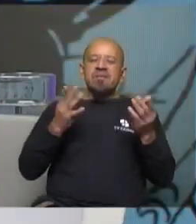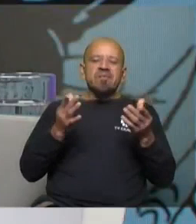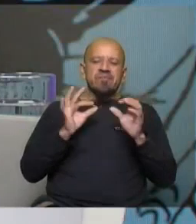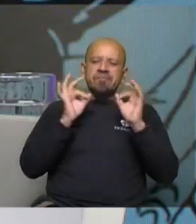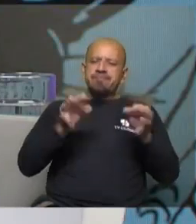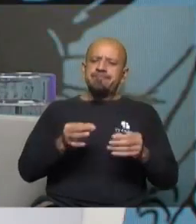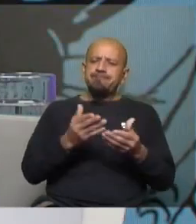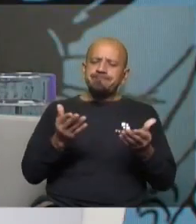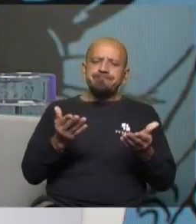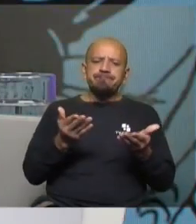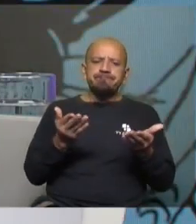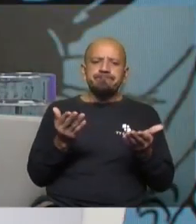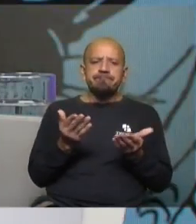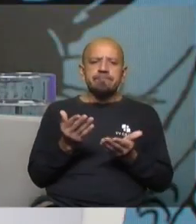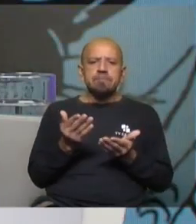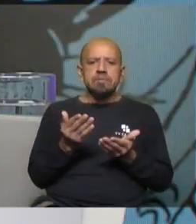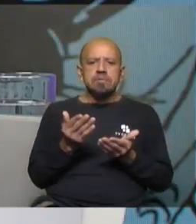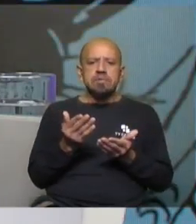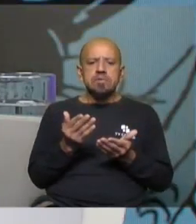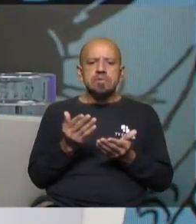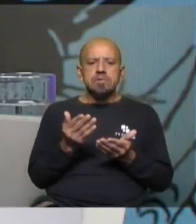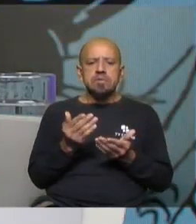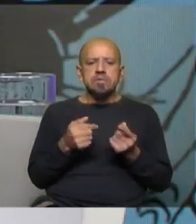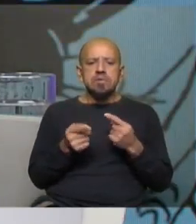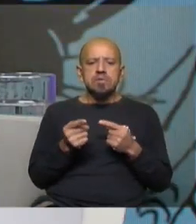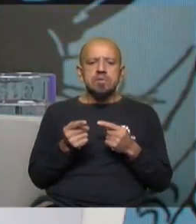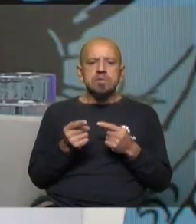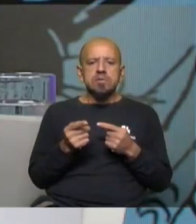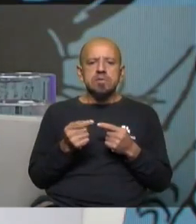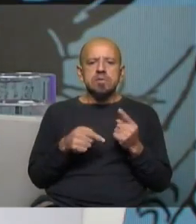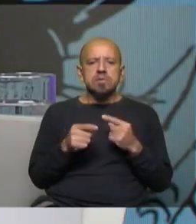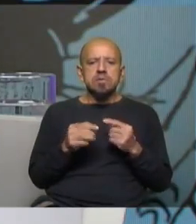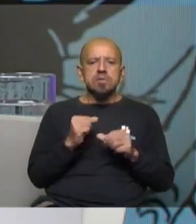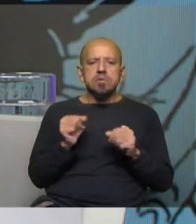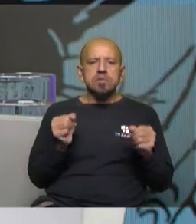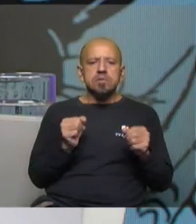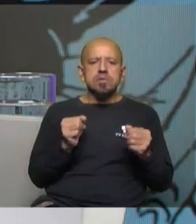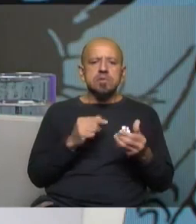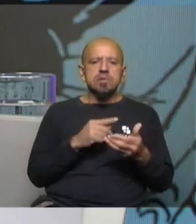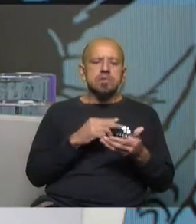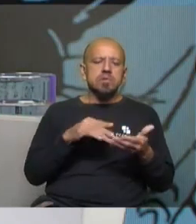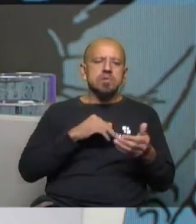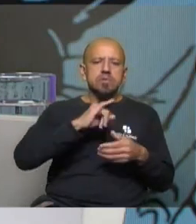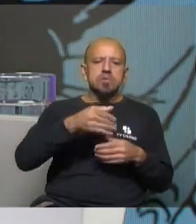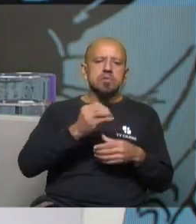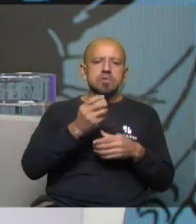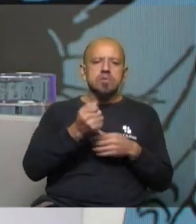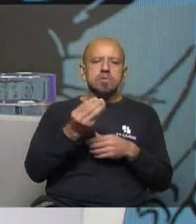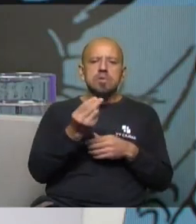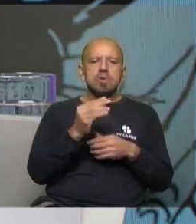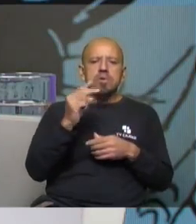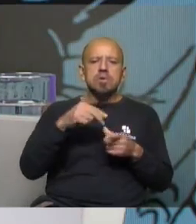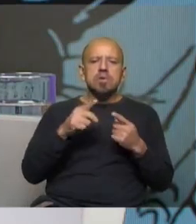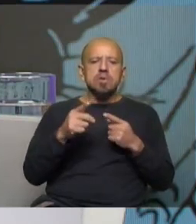porque en honor al protagonista el libro se podría haber llamado Joaquín artigas el patriota sin patria pero